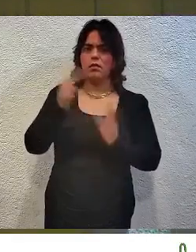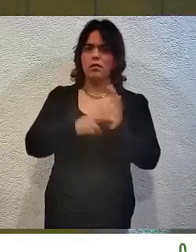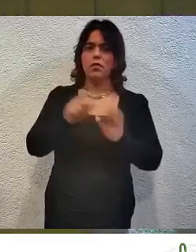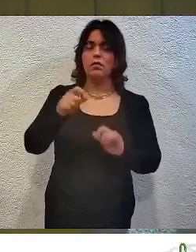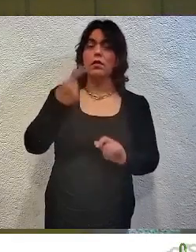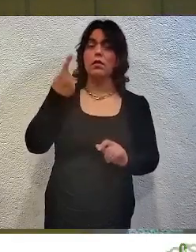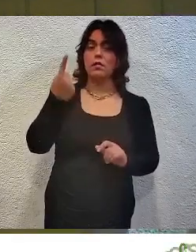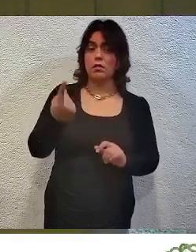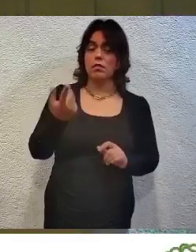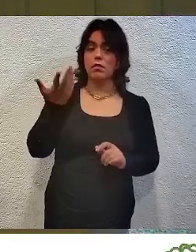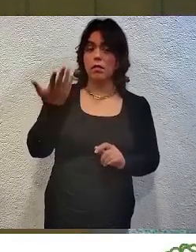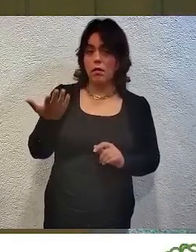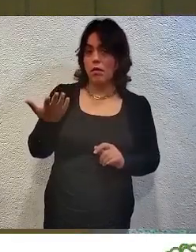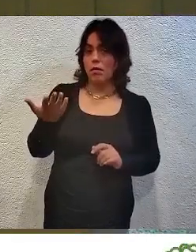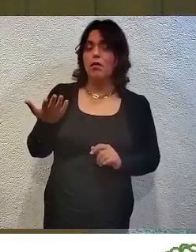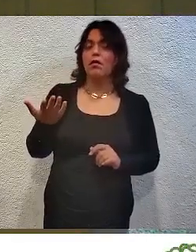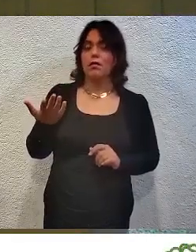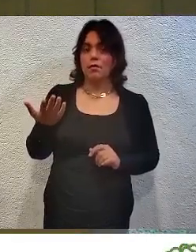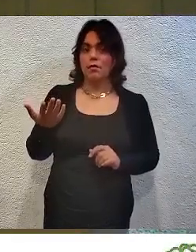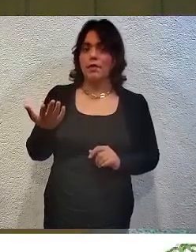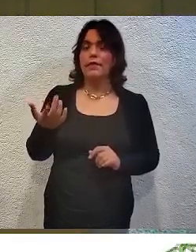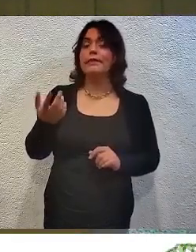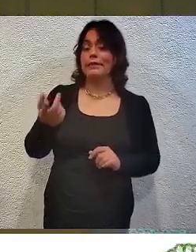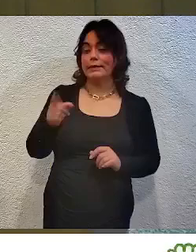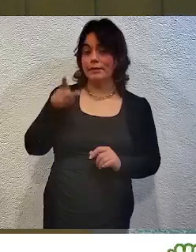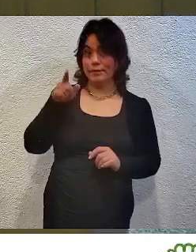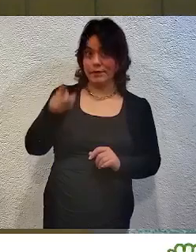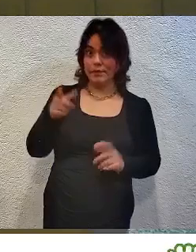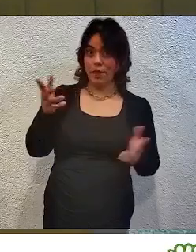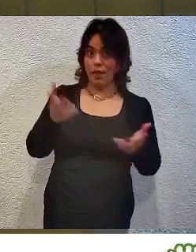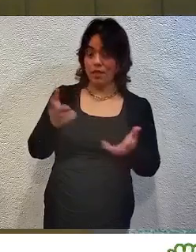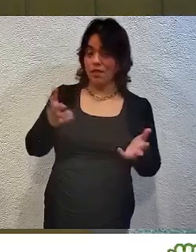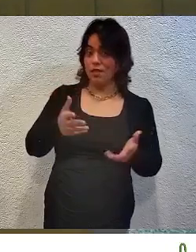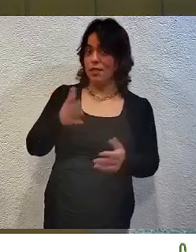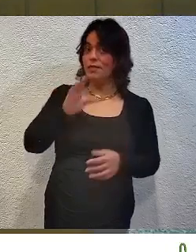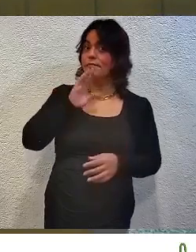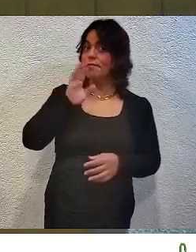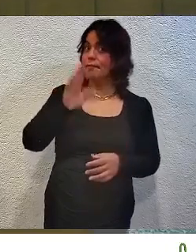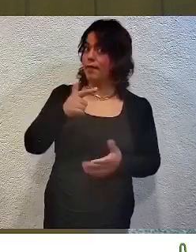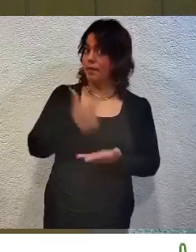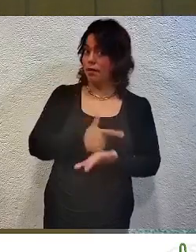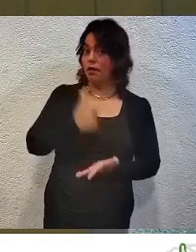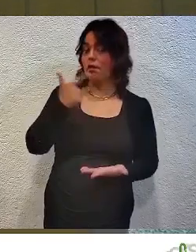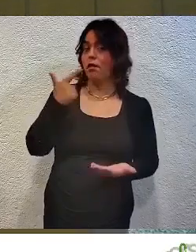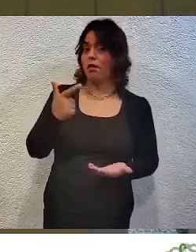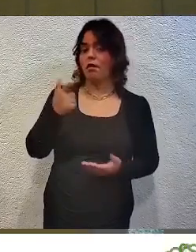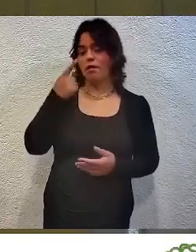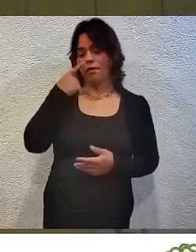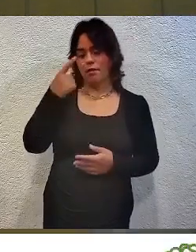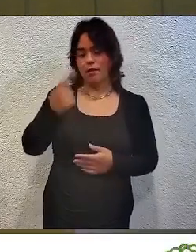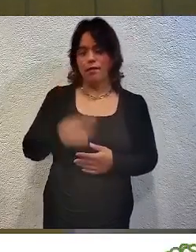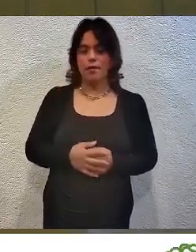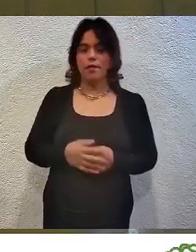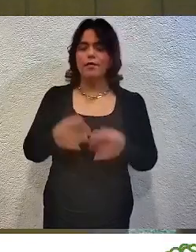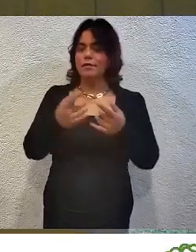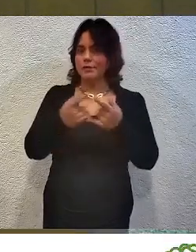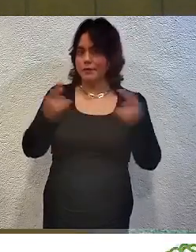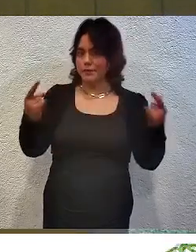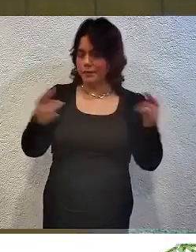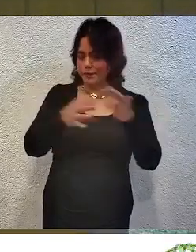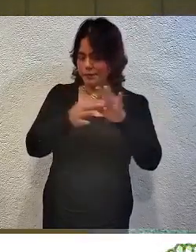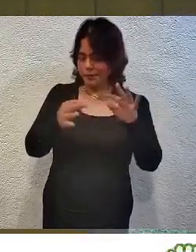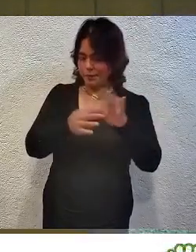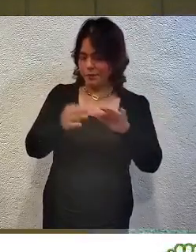consideramos que la conducta era grave. Y si me permiten voy a hacer una parte de historia sobre este